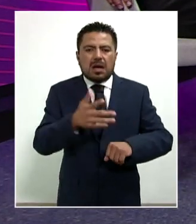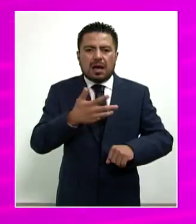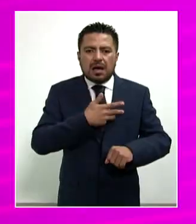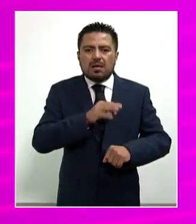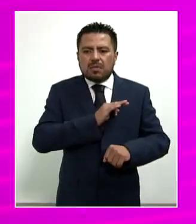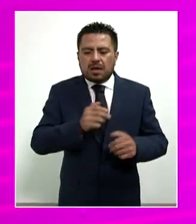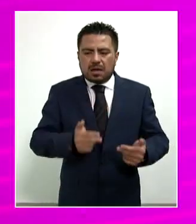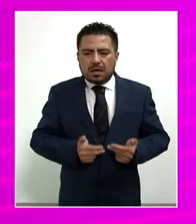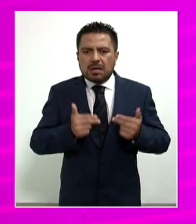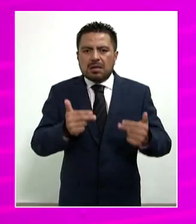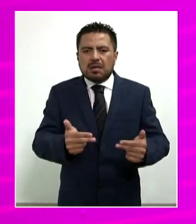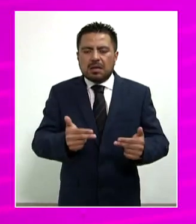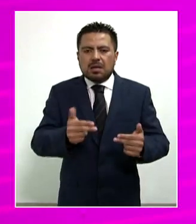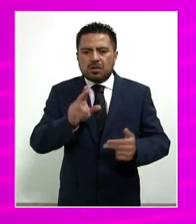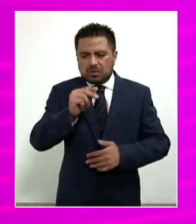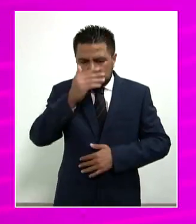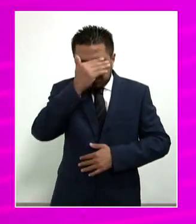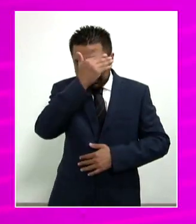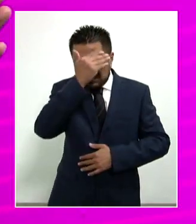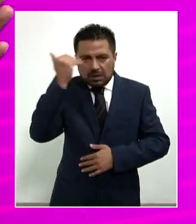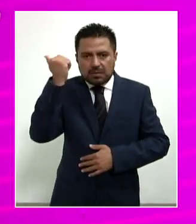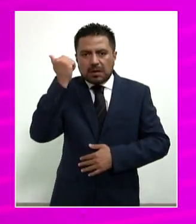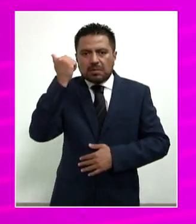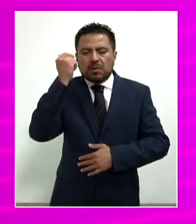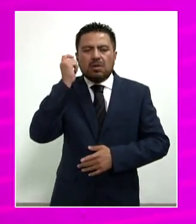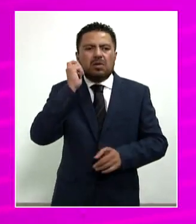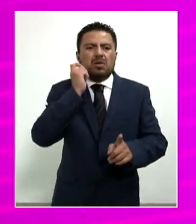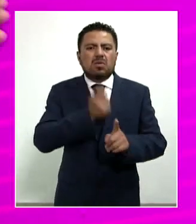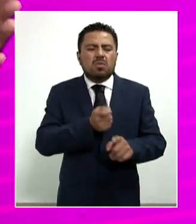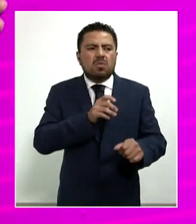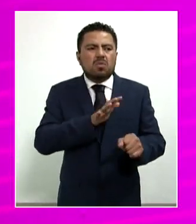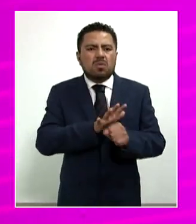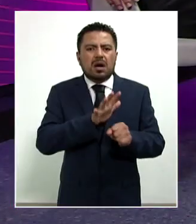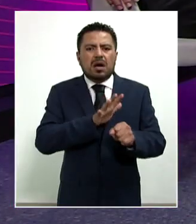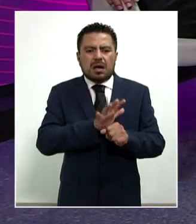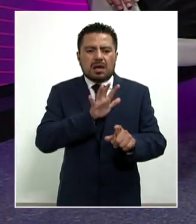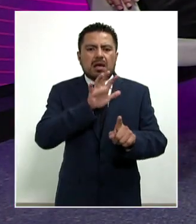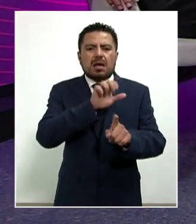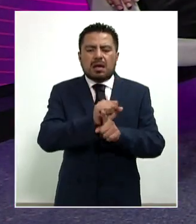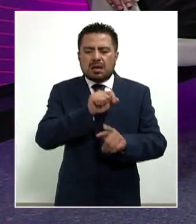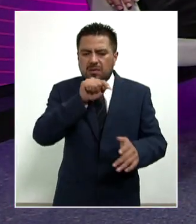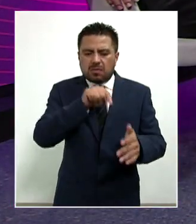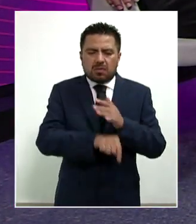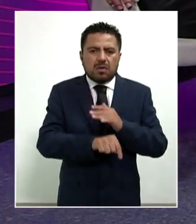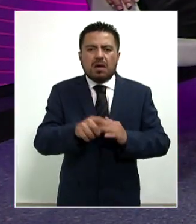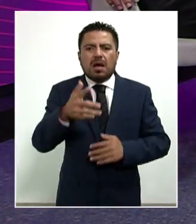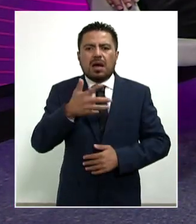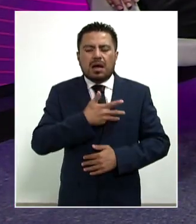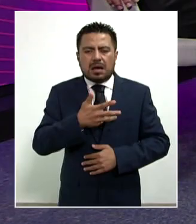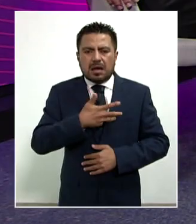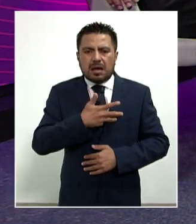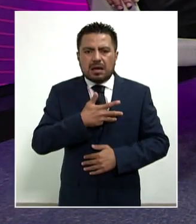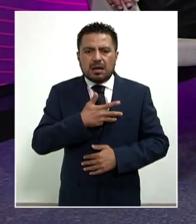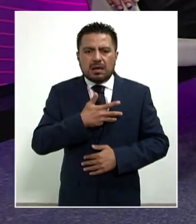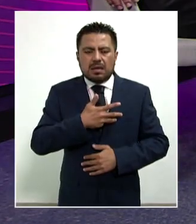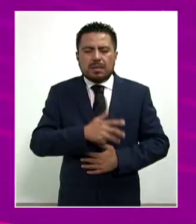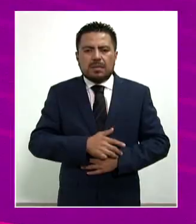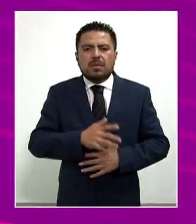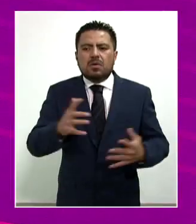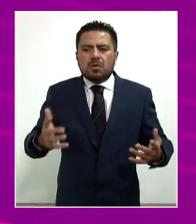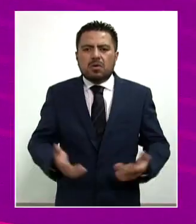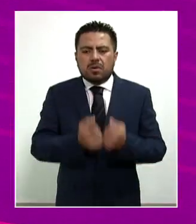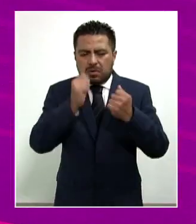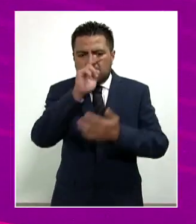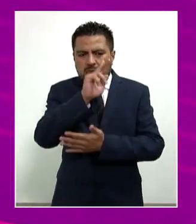puedan generar, que no sabemos, digamos, cuál es su alcance y la profundidad de lo que logren